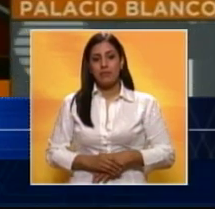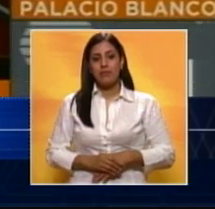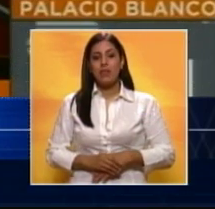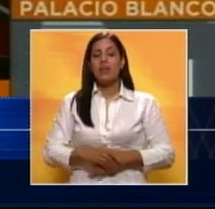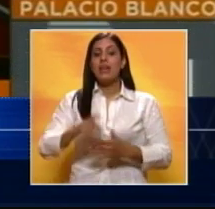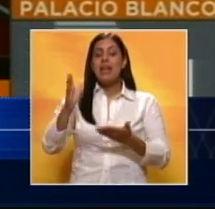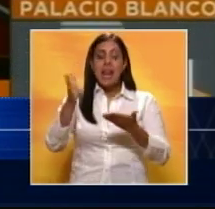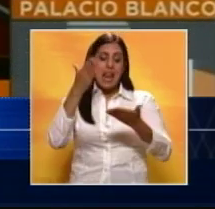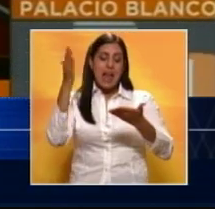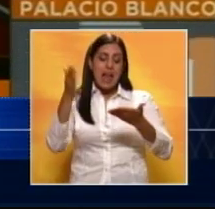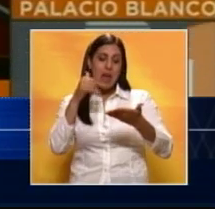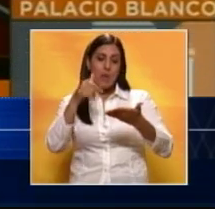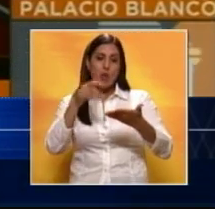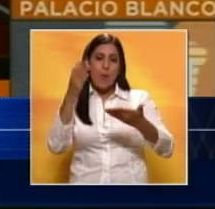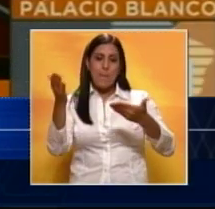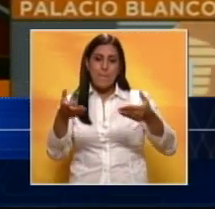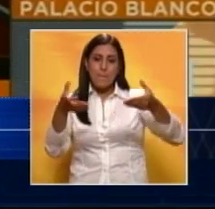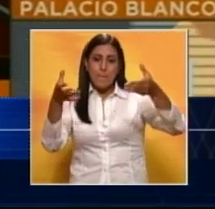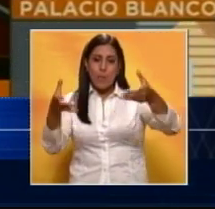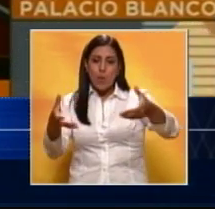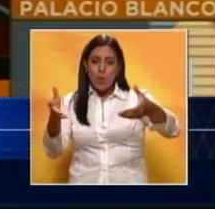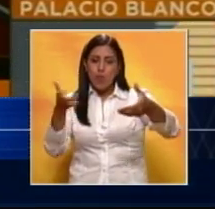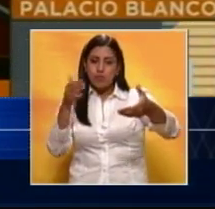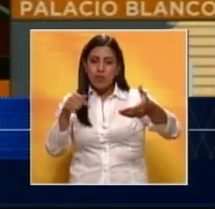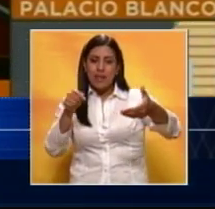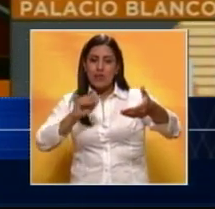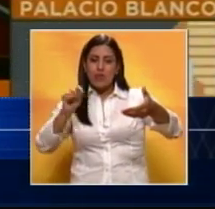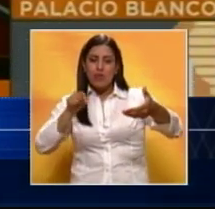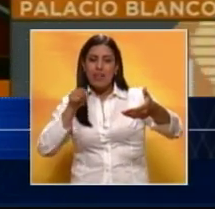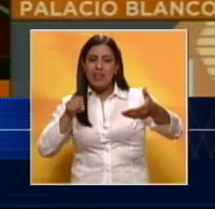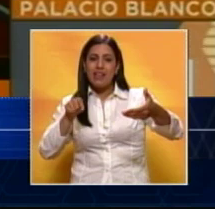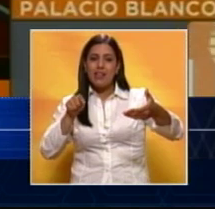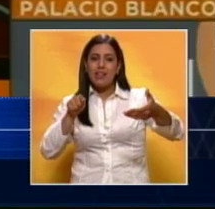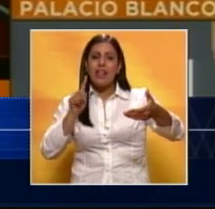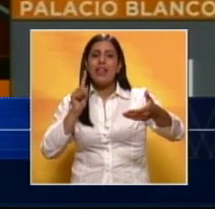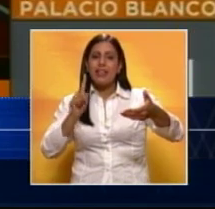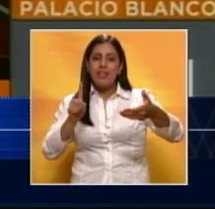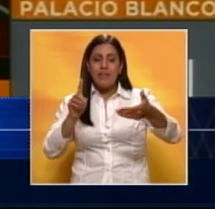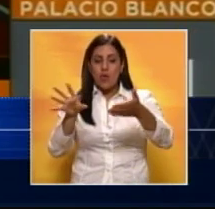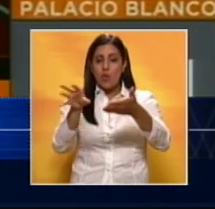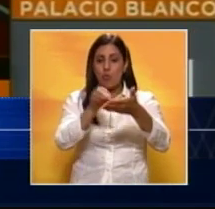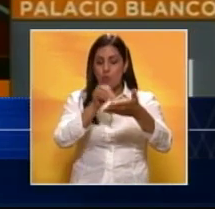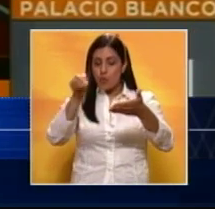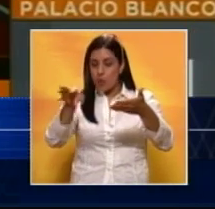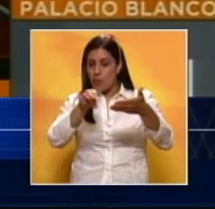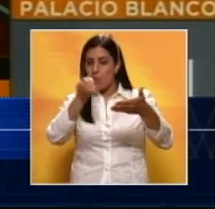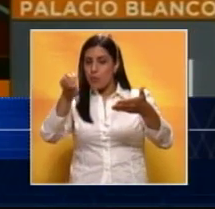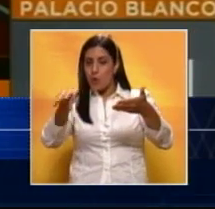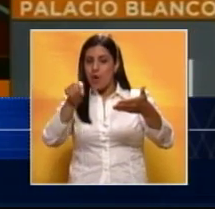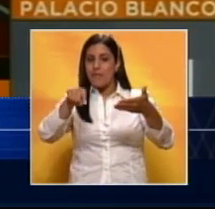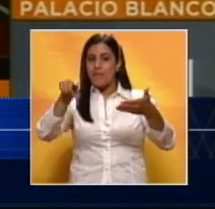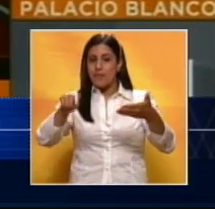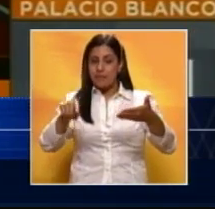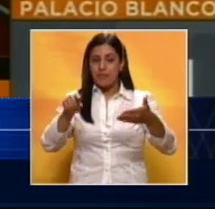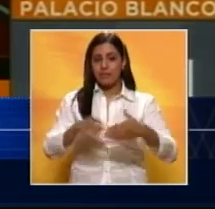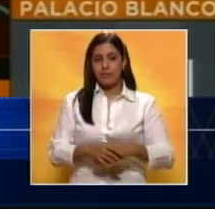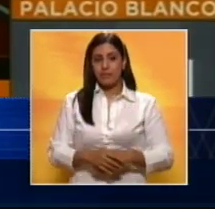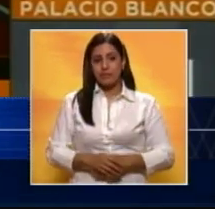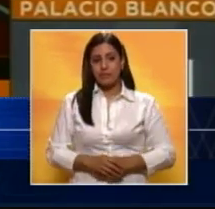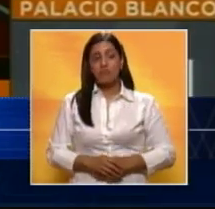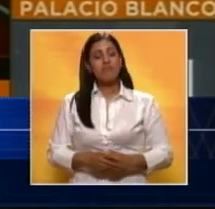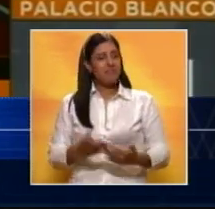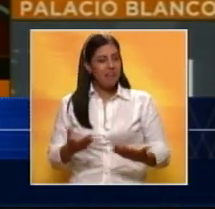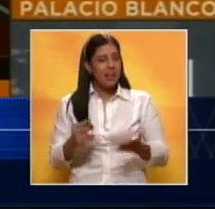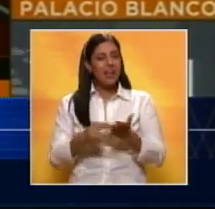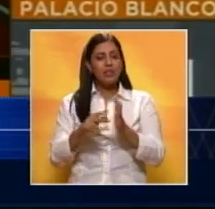un libro de actas que debió haber sido la transcripción de esto que aquí afirma,